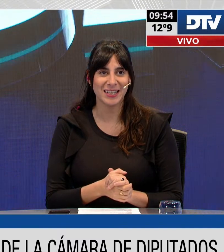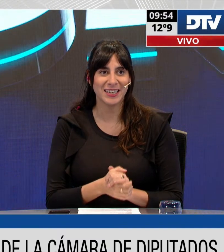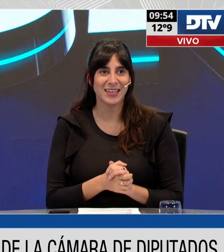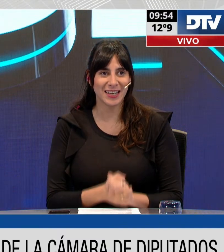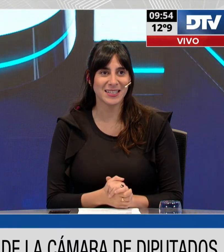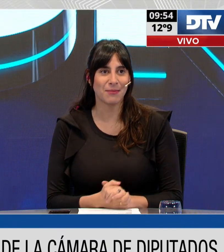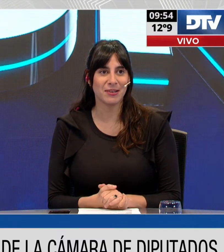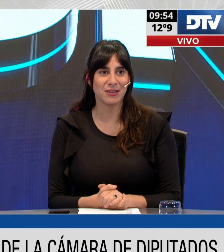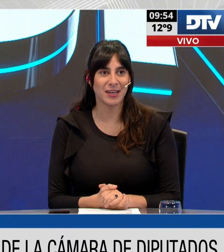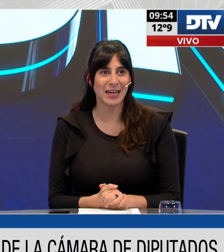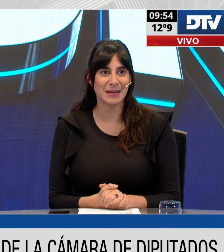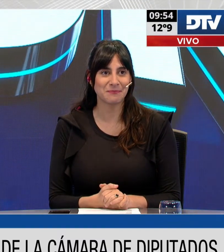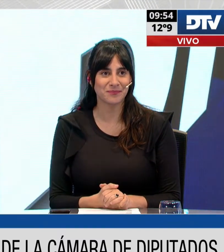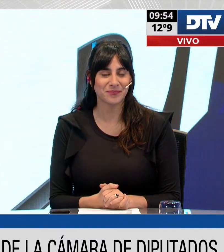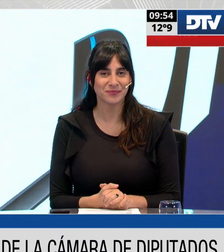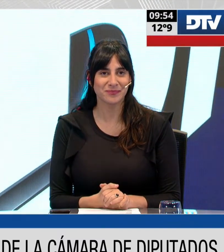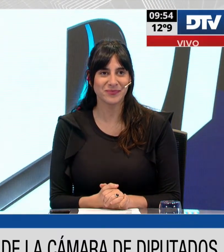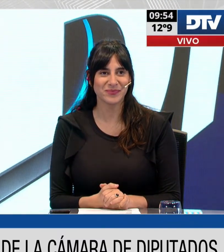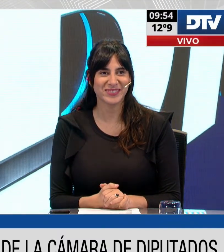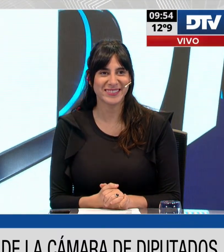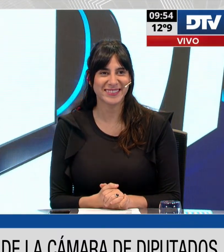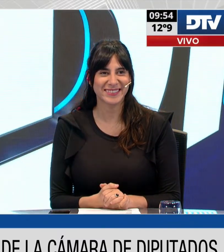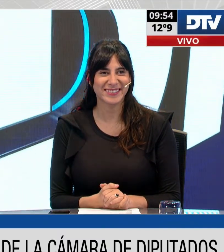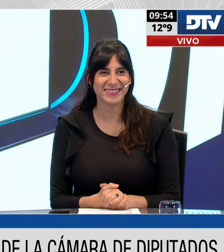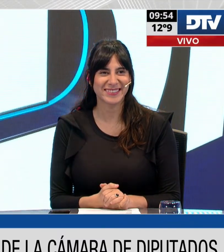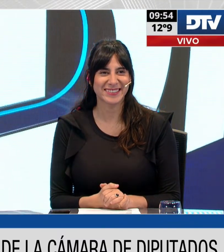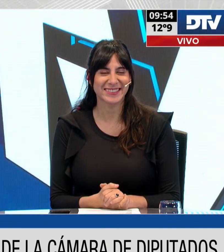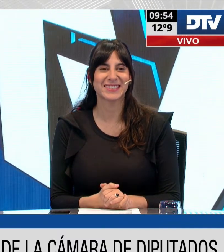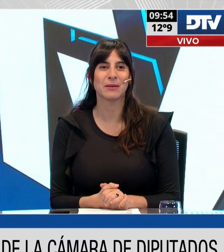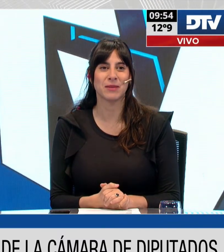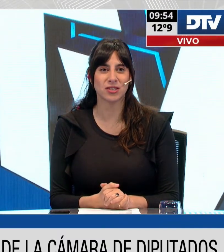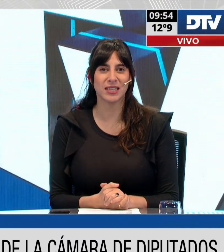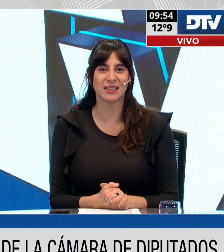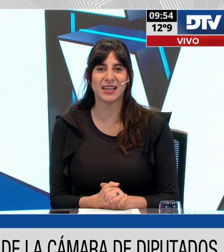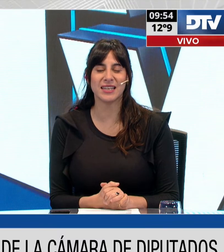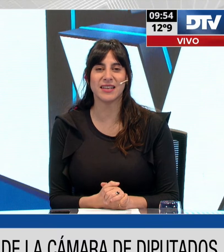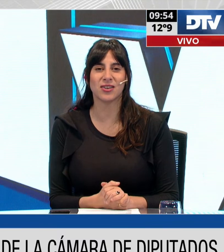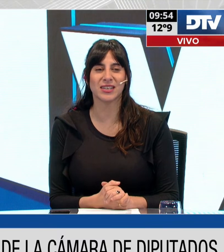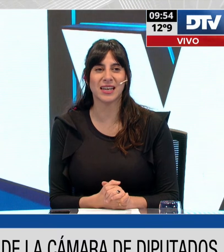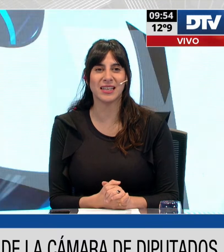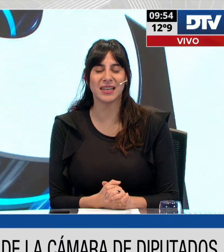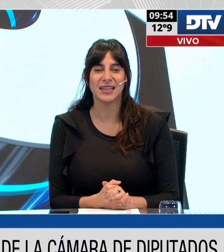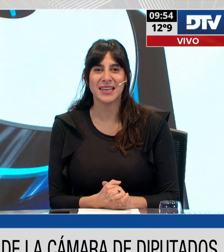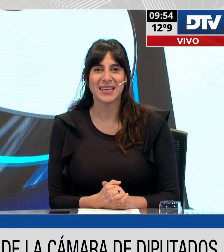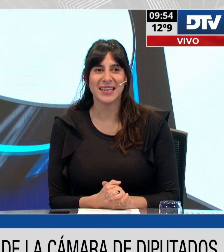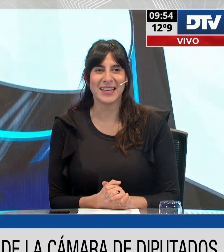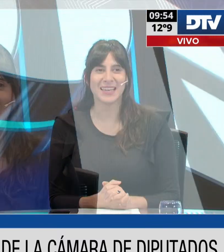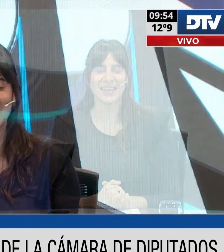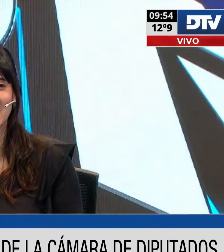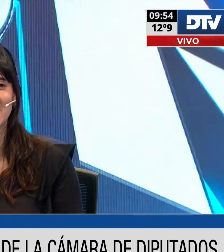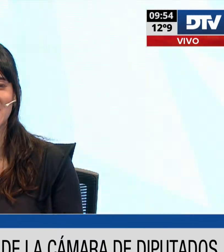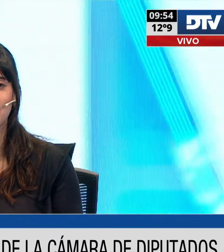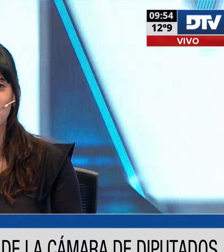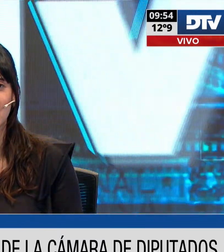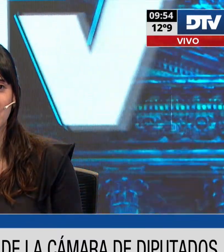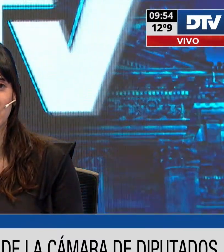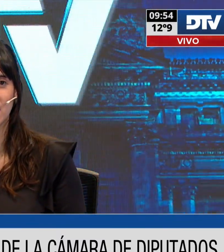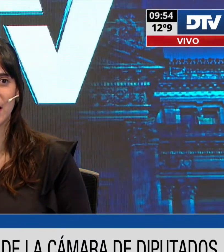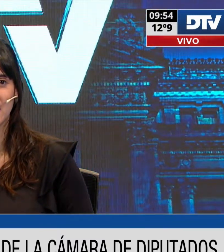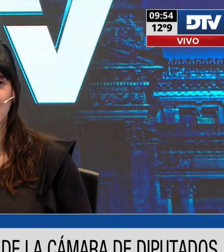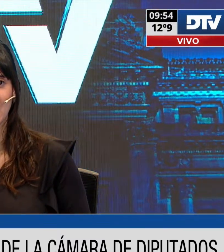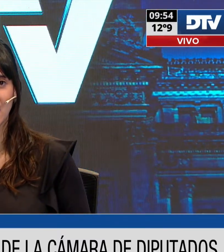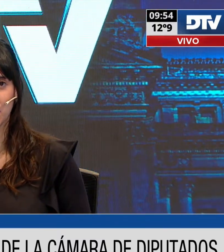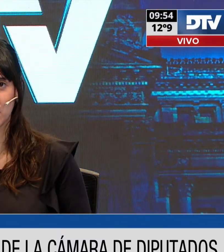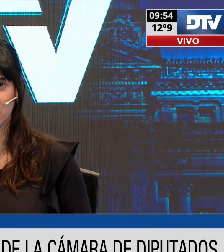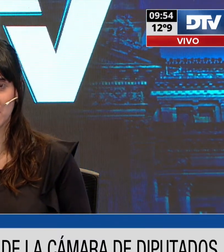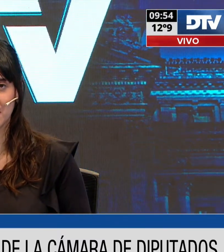DTV. Gracias, Pablito Varela. Dale. Te mando un beso, Vero. Besote, Suerte. que tengas linda jornada. Gracias, le agradecemos igual, a Pablito